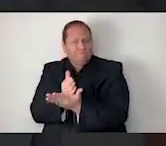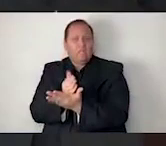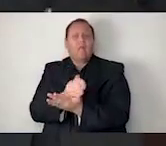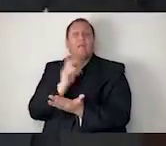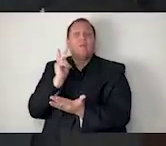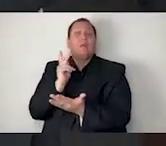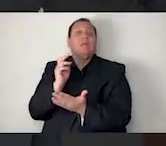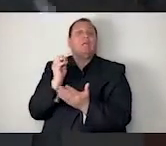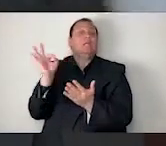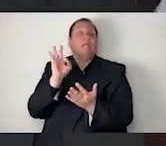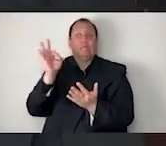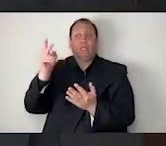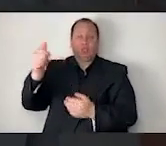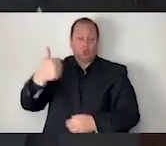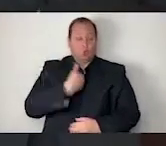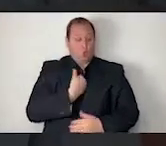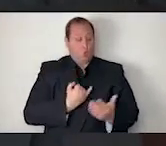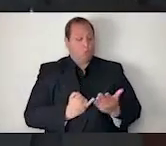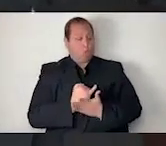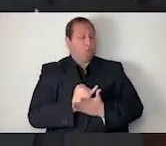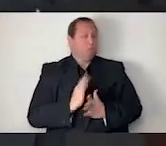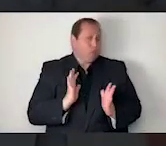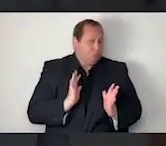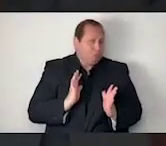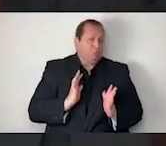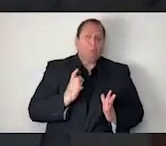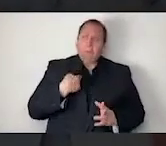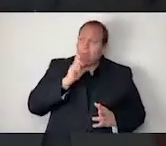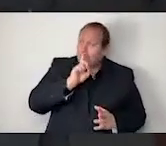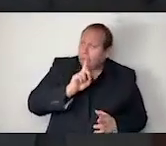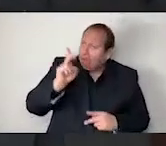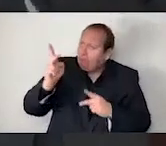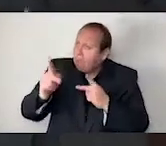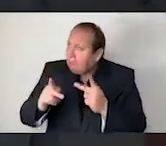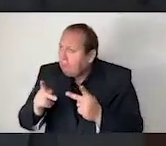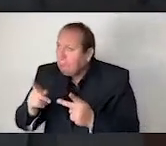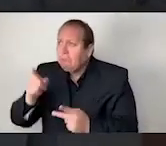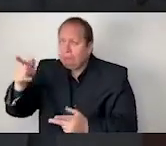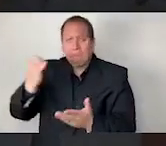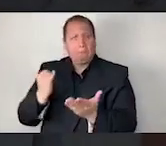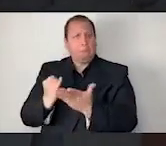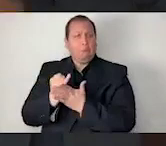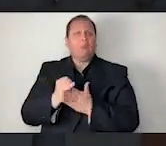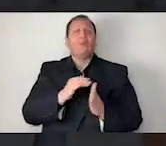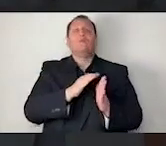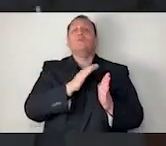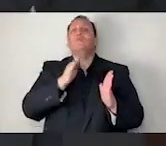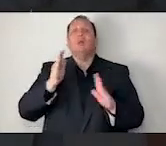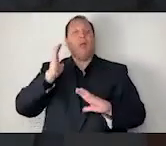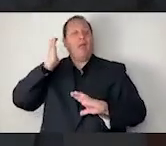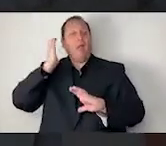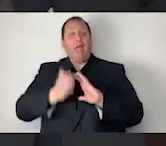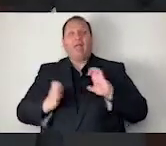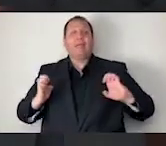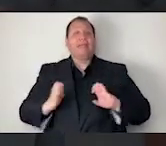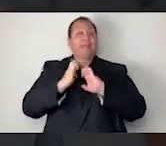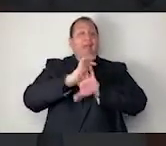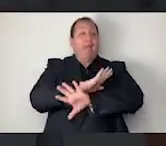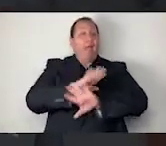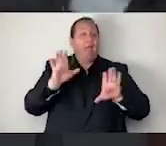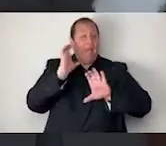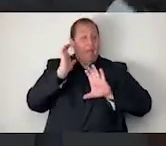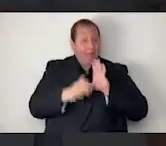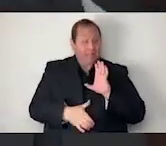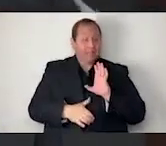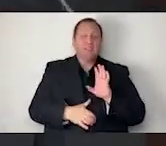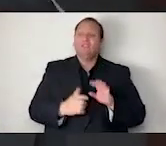ya concluya esta declaratoria de emergencia sanitaria por causa de fuerza mayor y así lo decrete el consejo